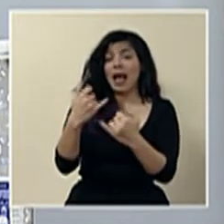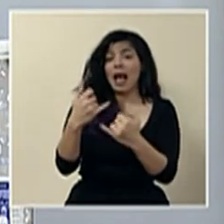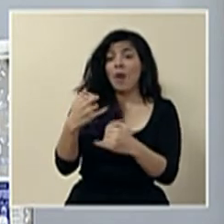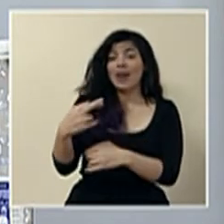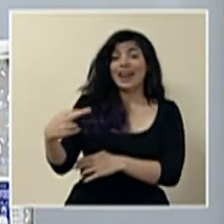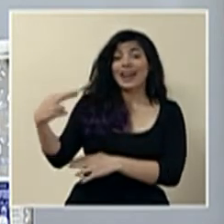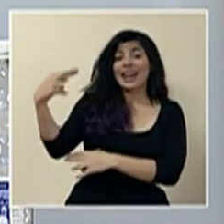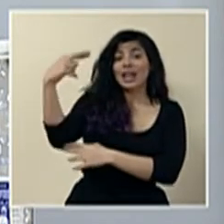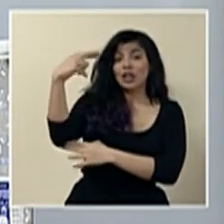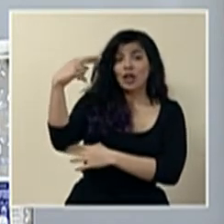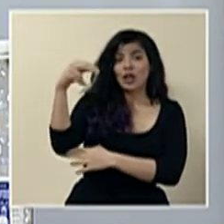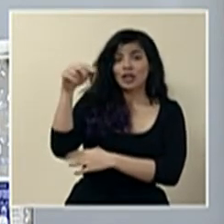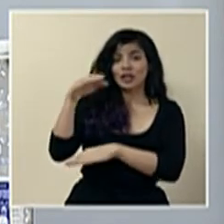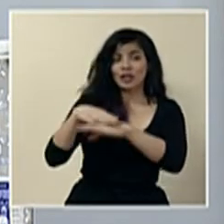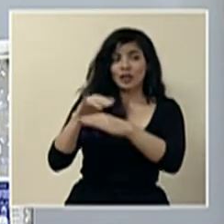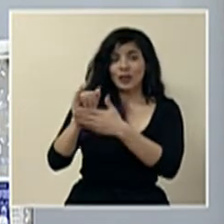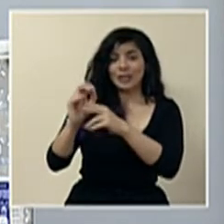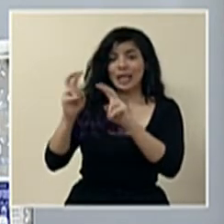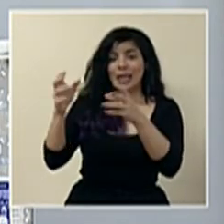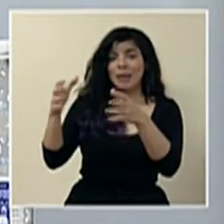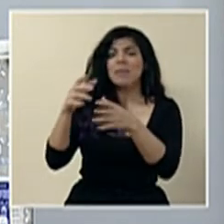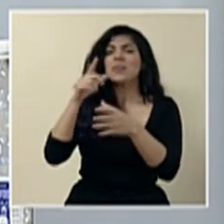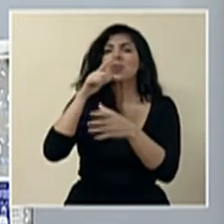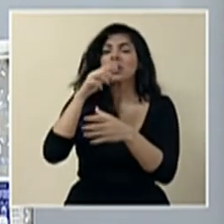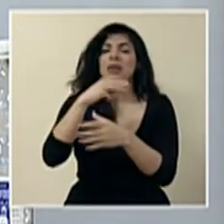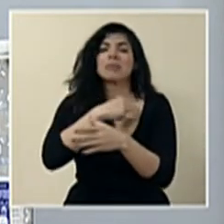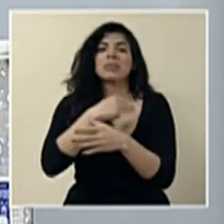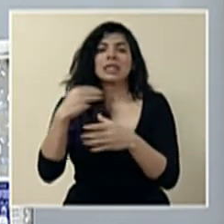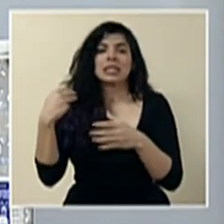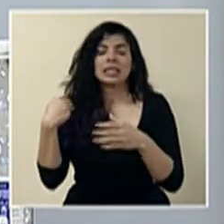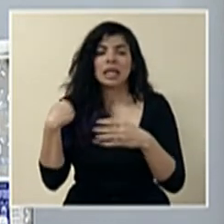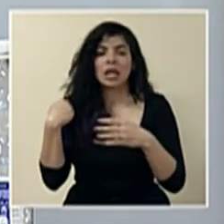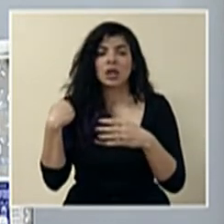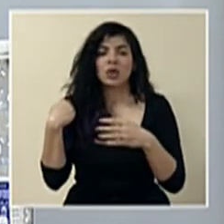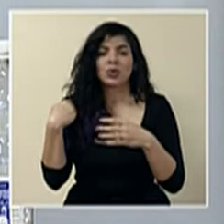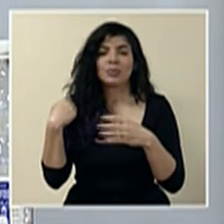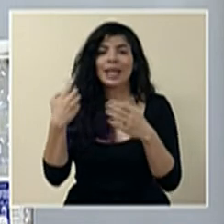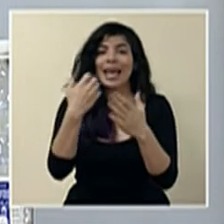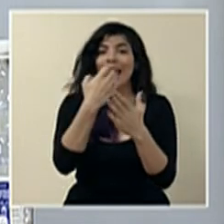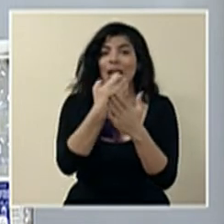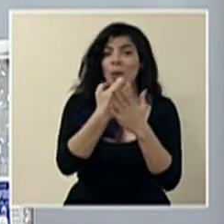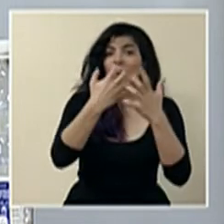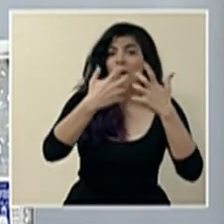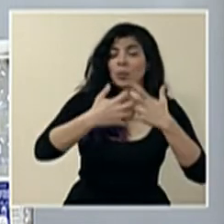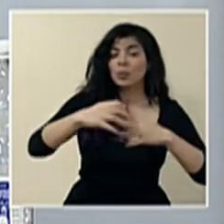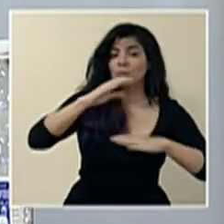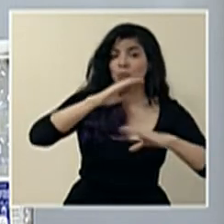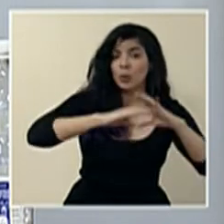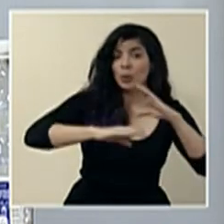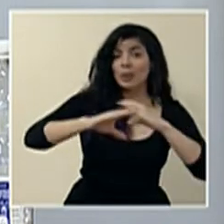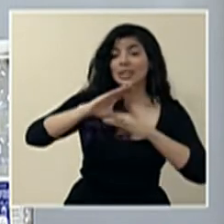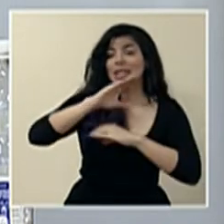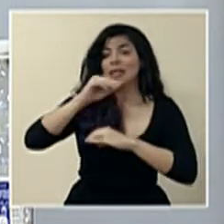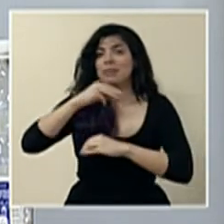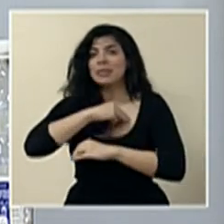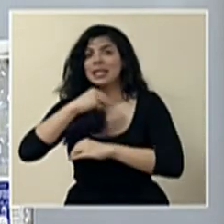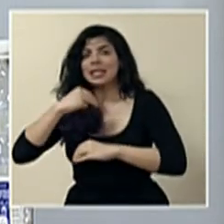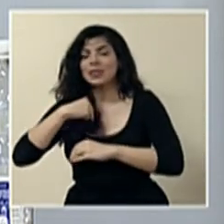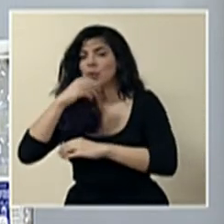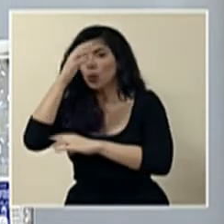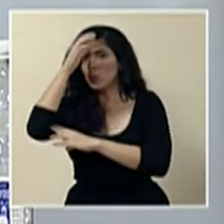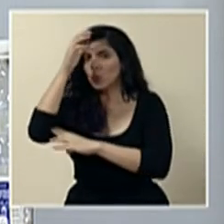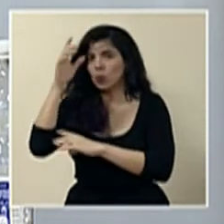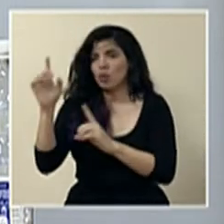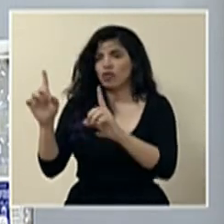los rectores de este tema son el Ministerio de Economía, Industria y Comercio y el Ministerio de